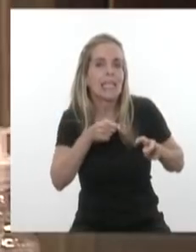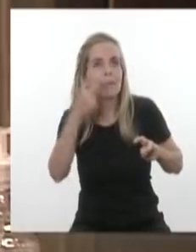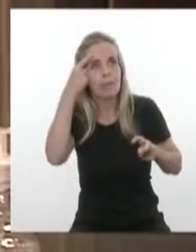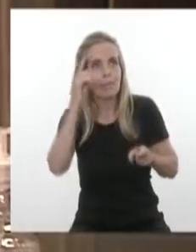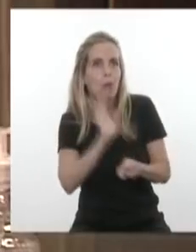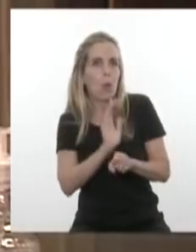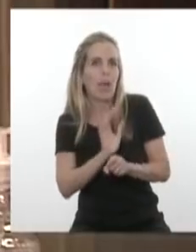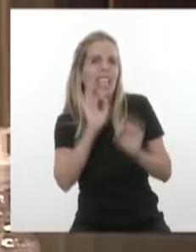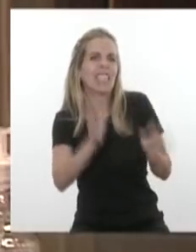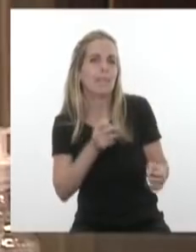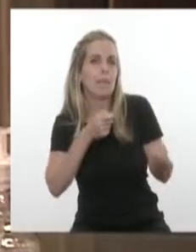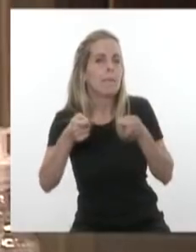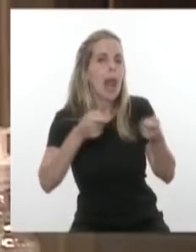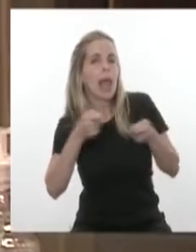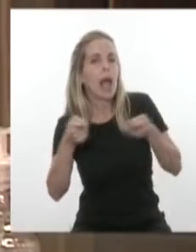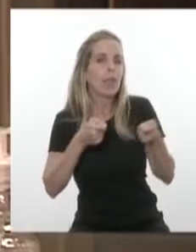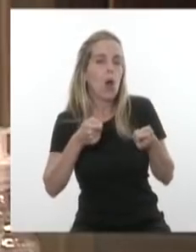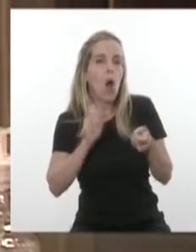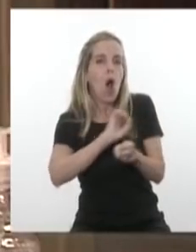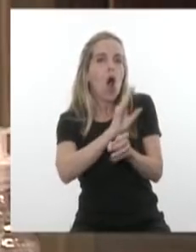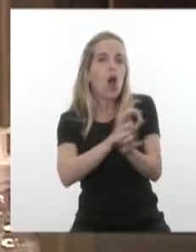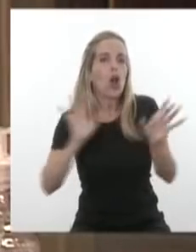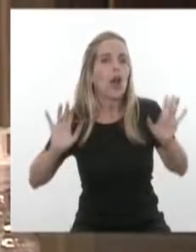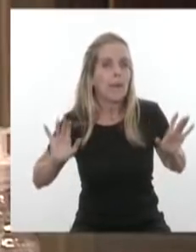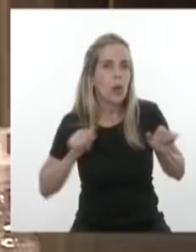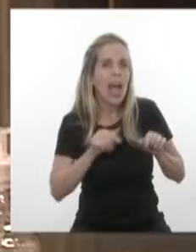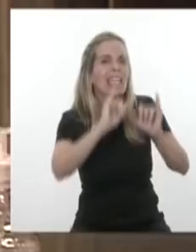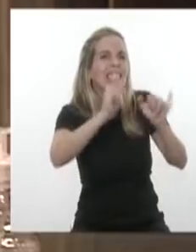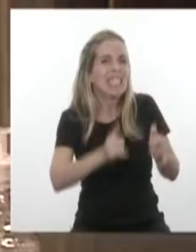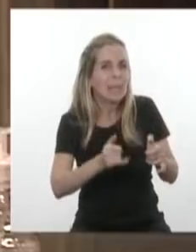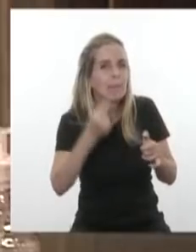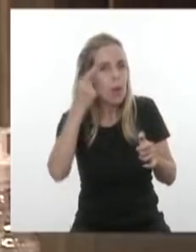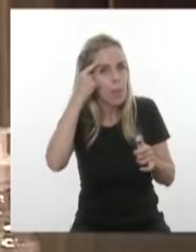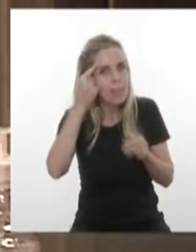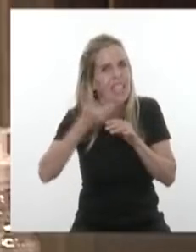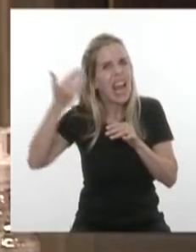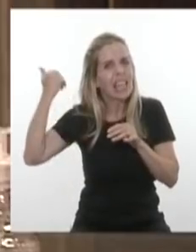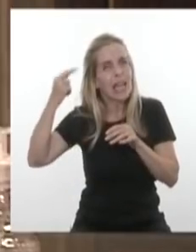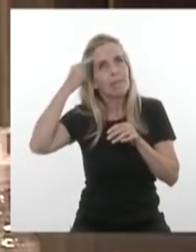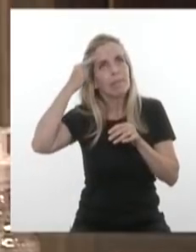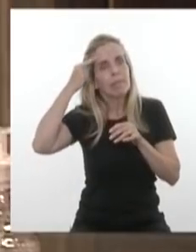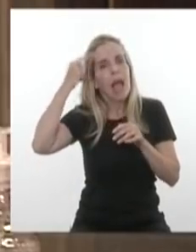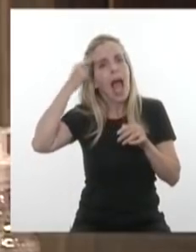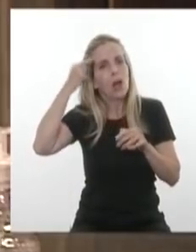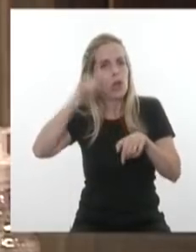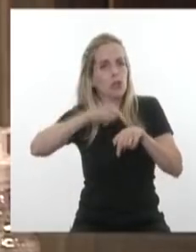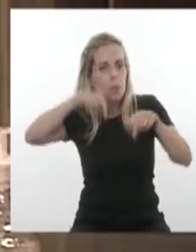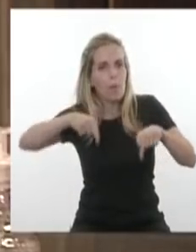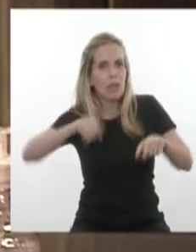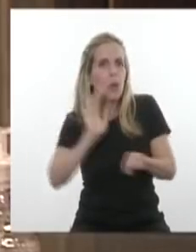sólo entonces podremos mirar hacia atrás y podremos recordar estos momentos desafiantes que hoy